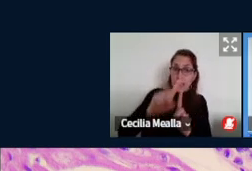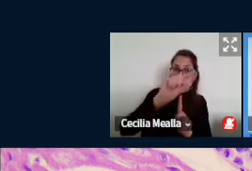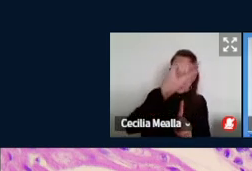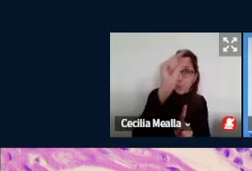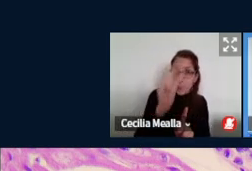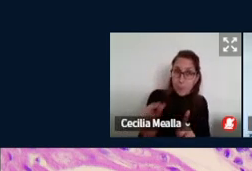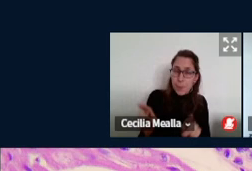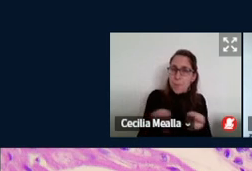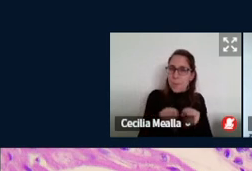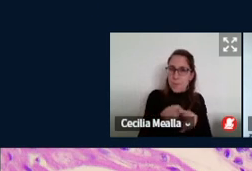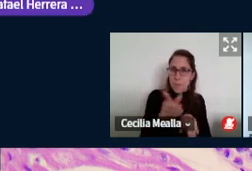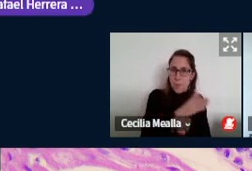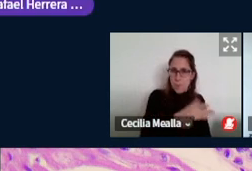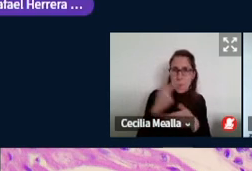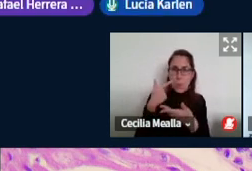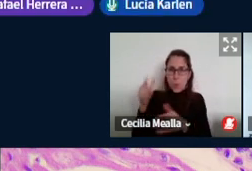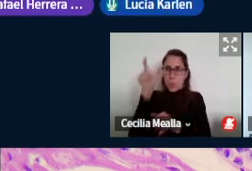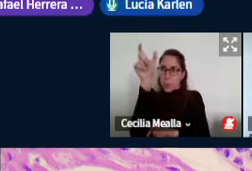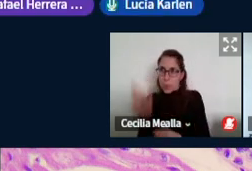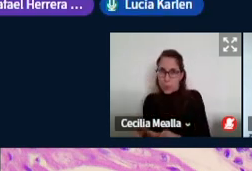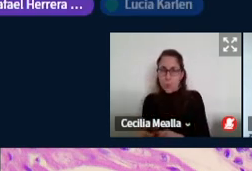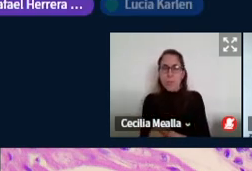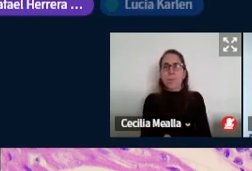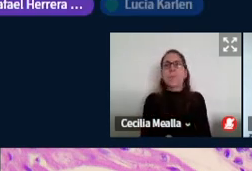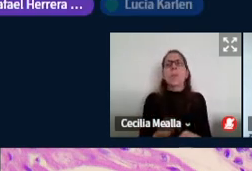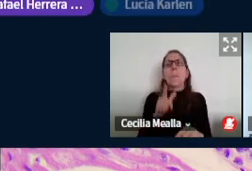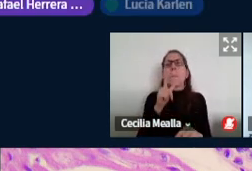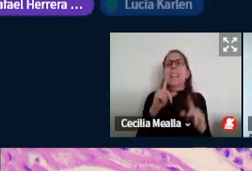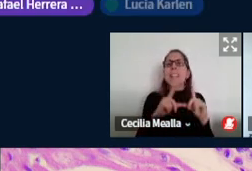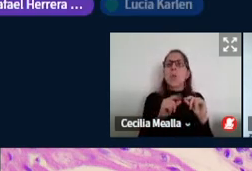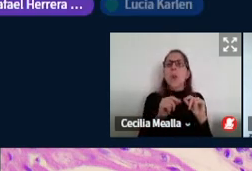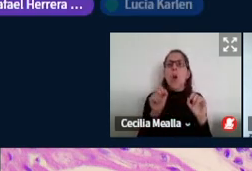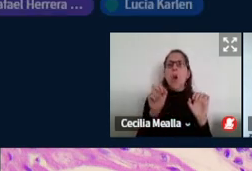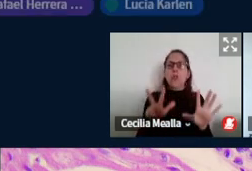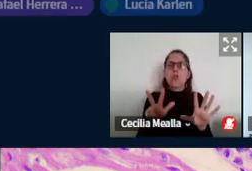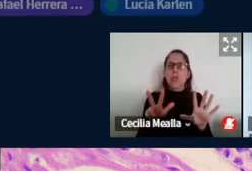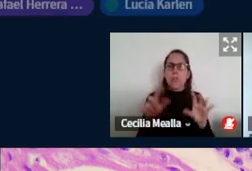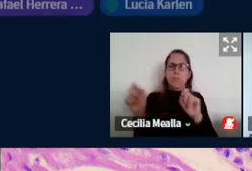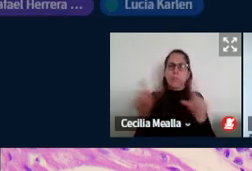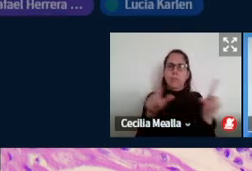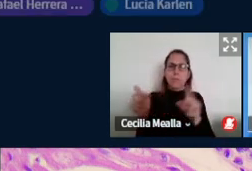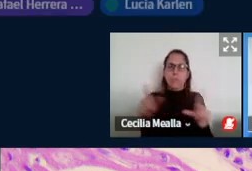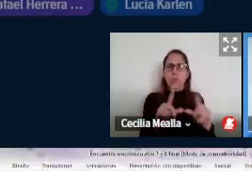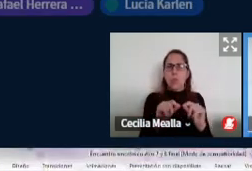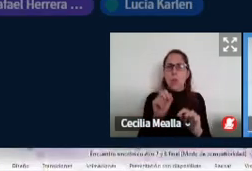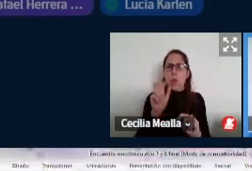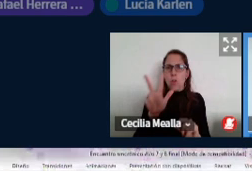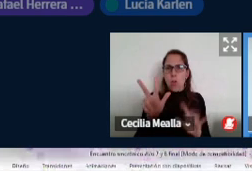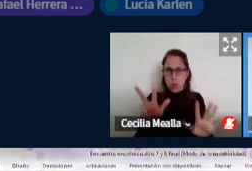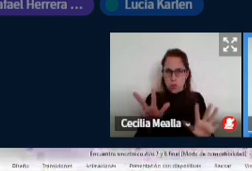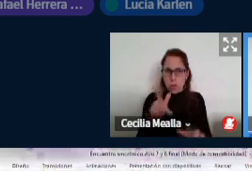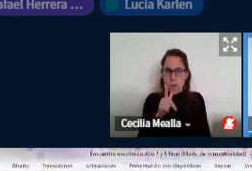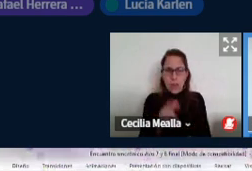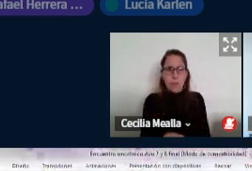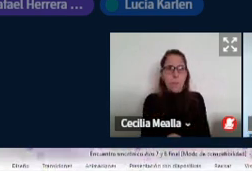vemos bien las desviaciones. En la diapositiva 8 creo que está.